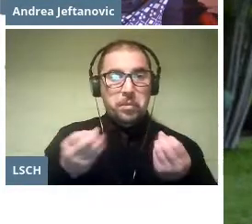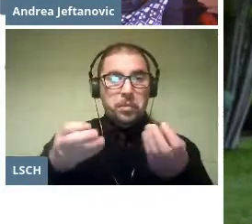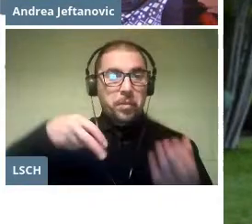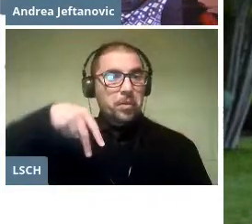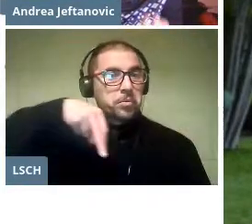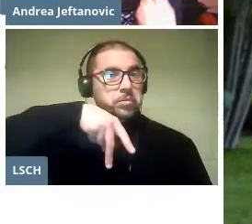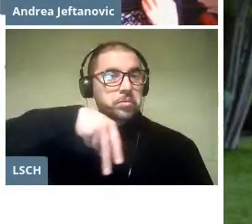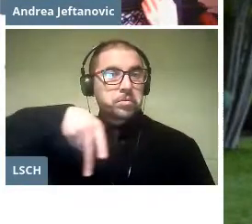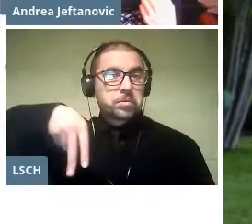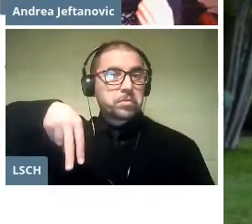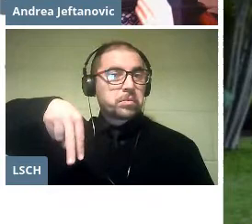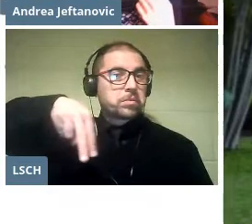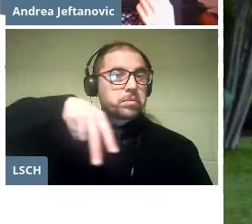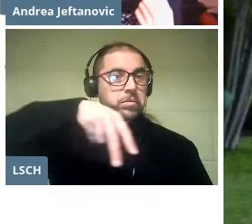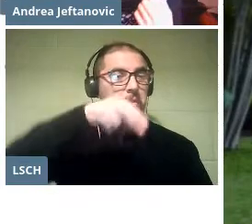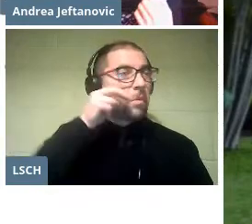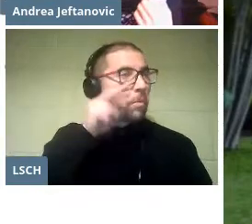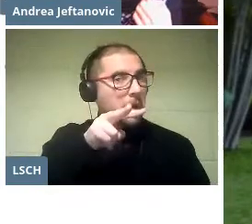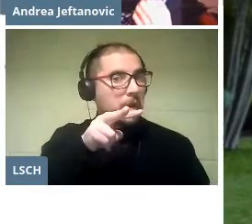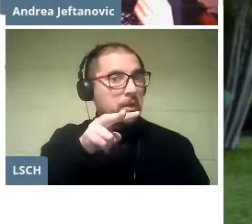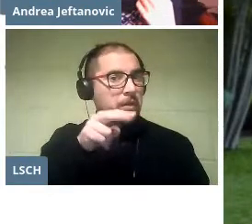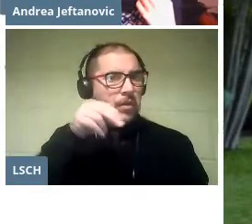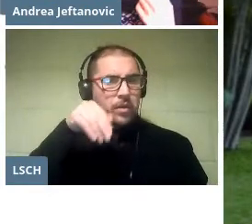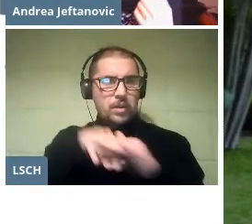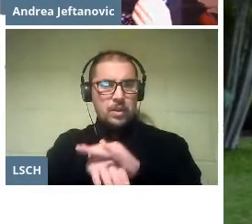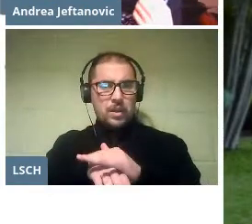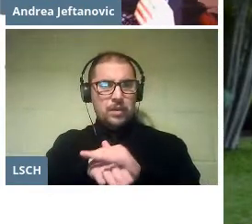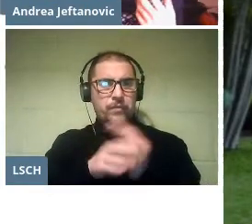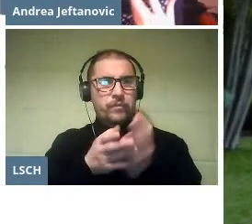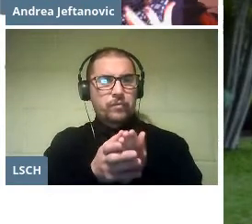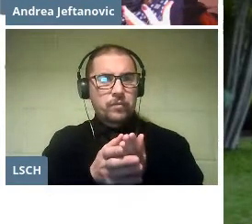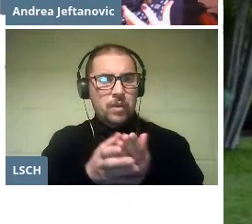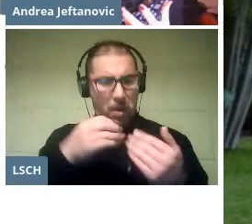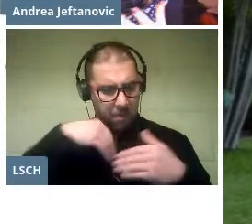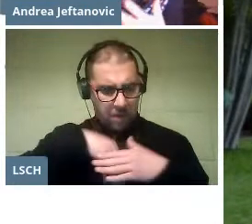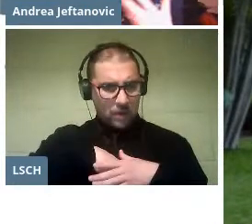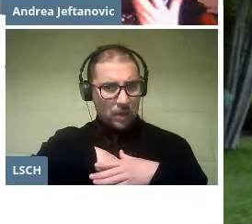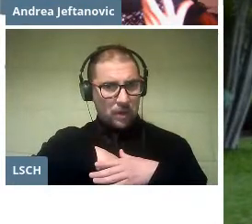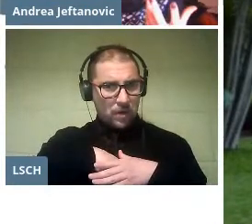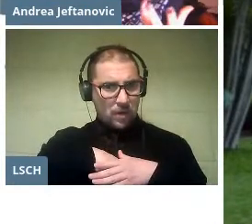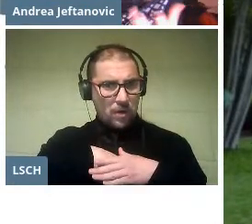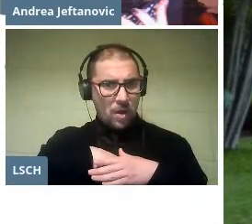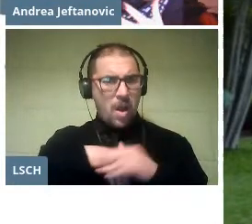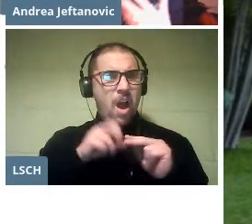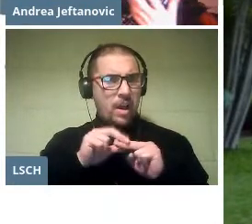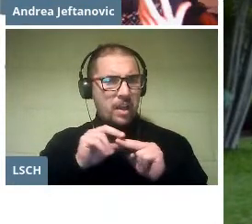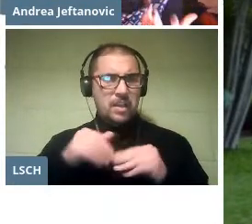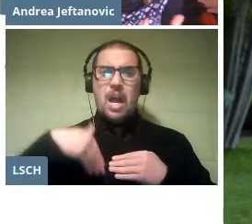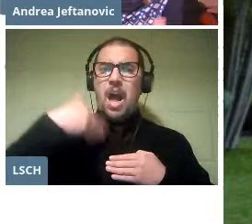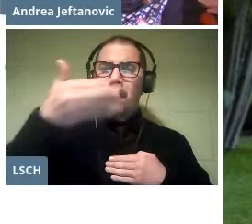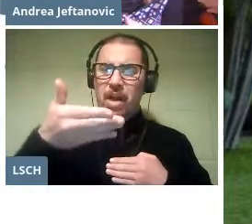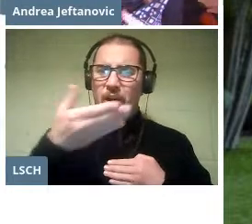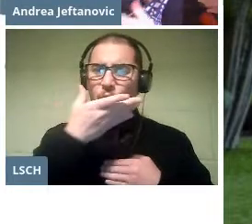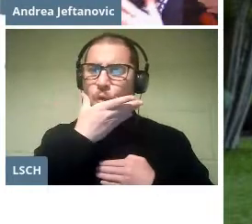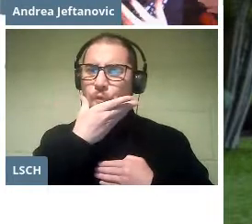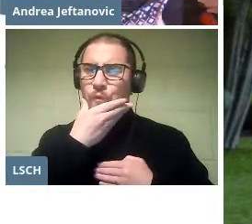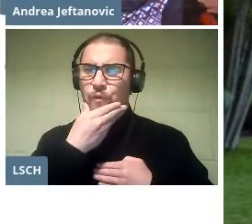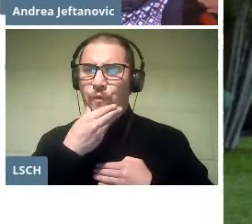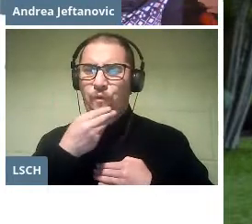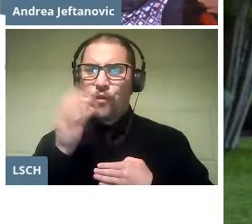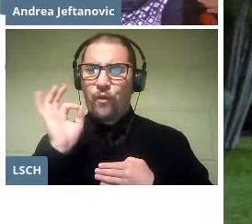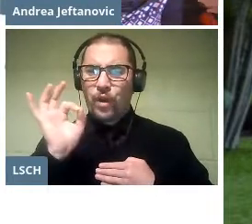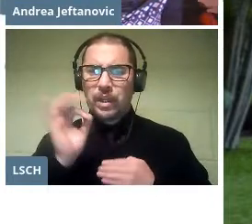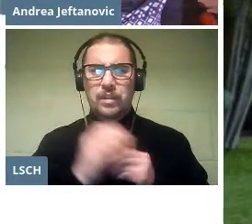Allí ve su infierno interior en contraste con la belleza de las plantas, de los árboles, de